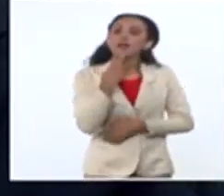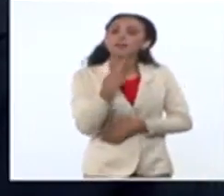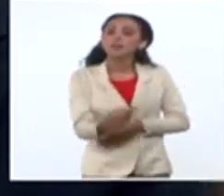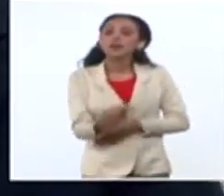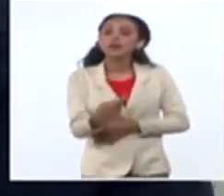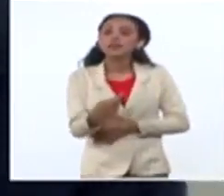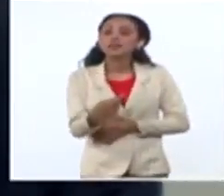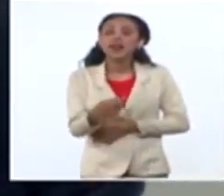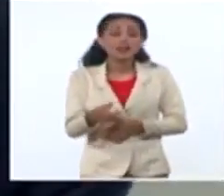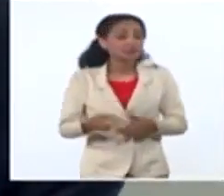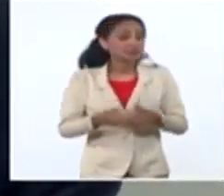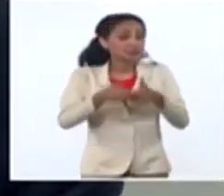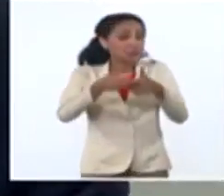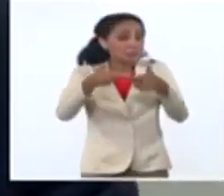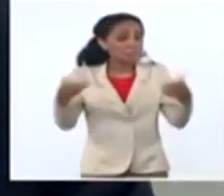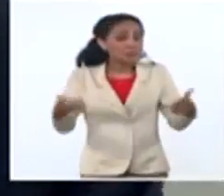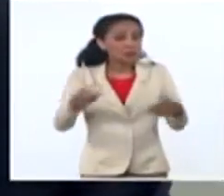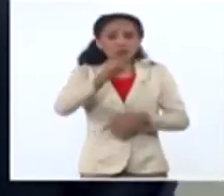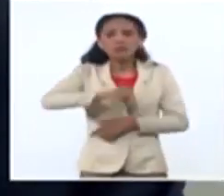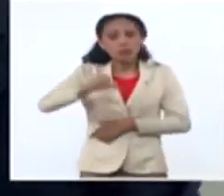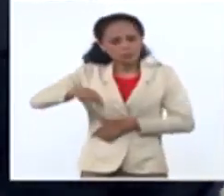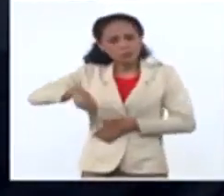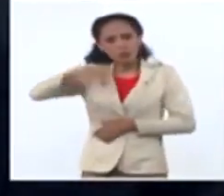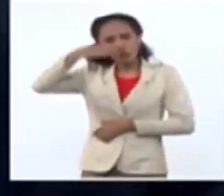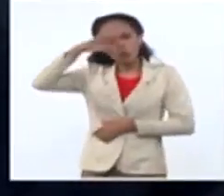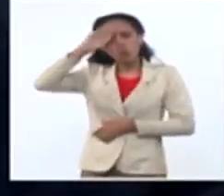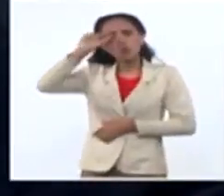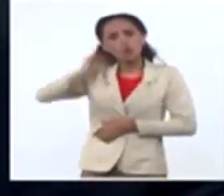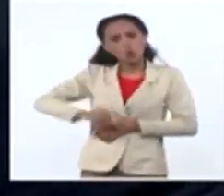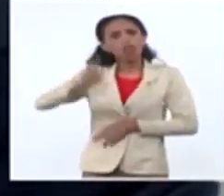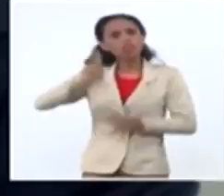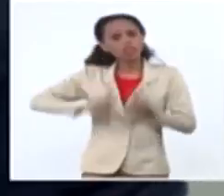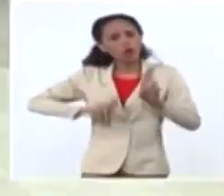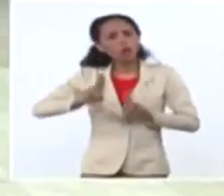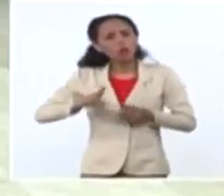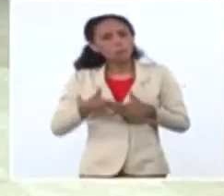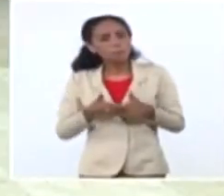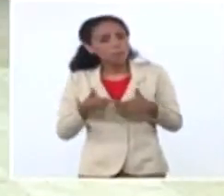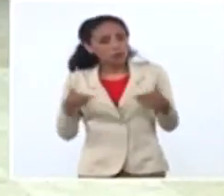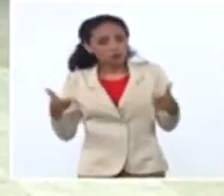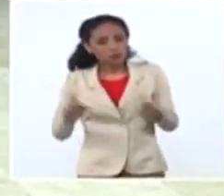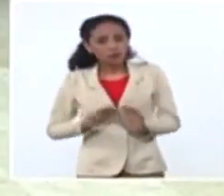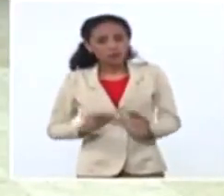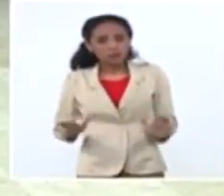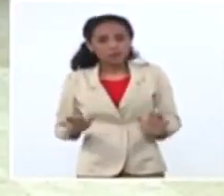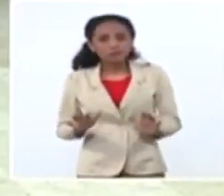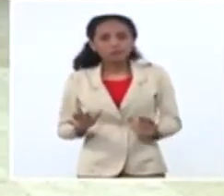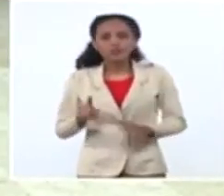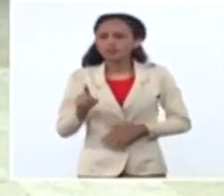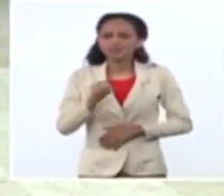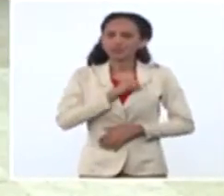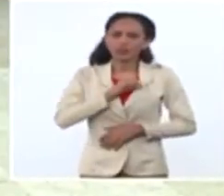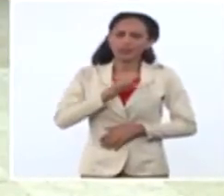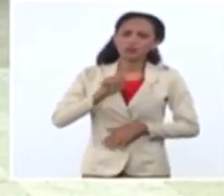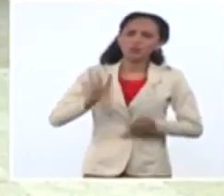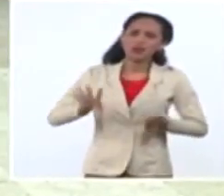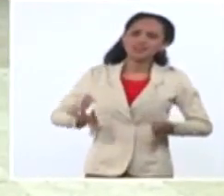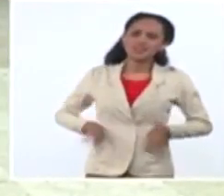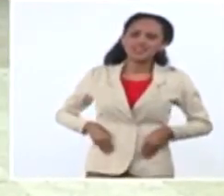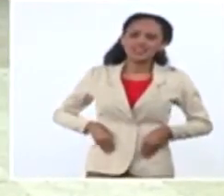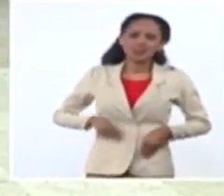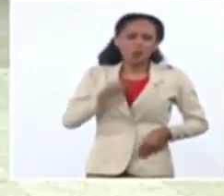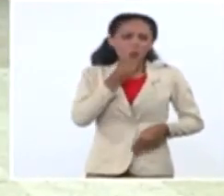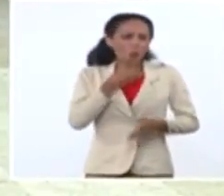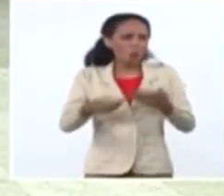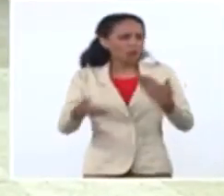ampliamente mayoritario que existe en nuestro país, impedirá cualquier ensayo